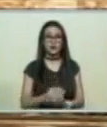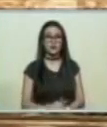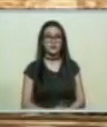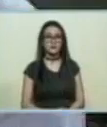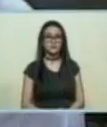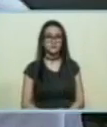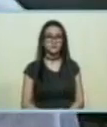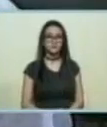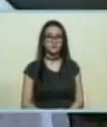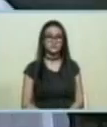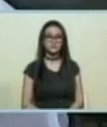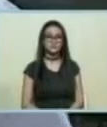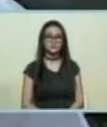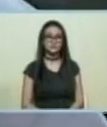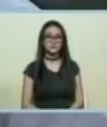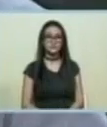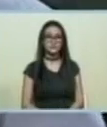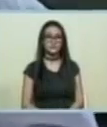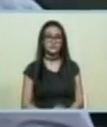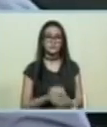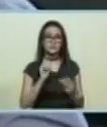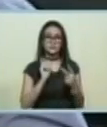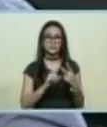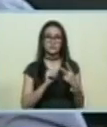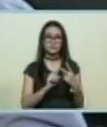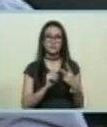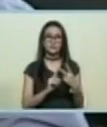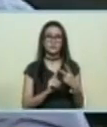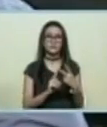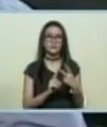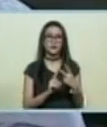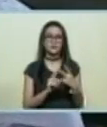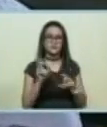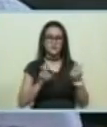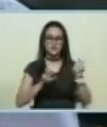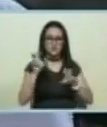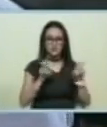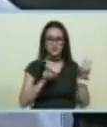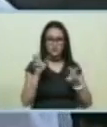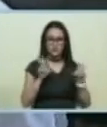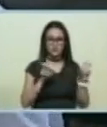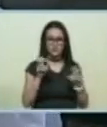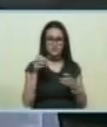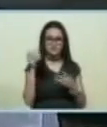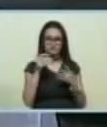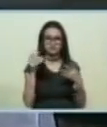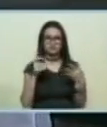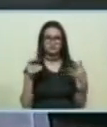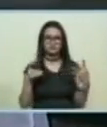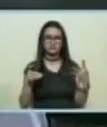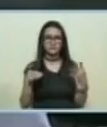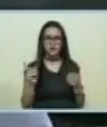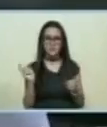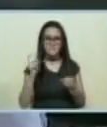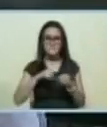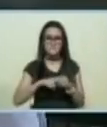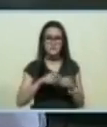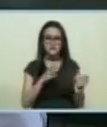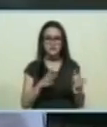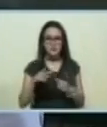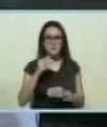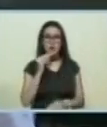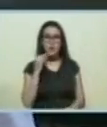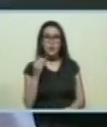Correcto. Ajá. Después, presidente, decir que hemos estado evaluando minuciosamente la data de los inscritos en el Plan Chamba